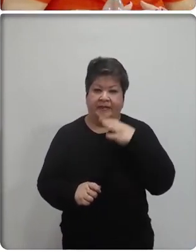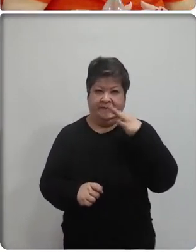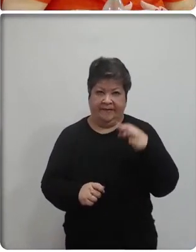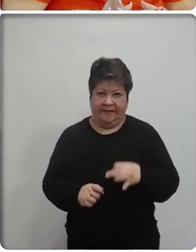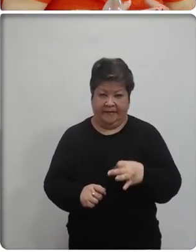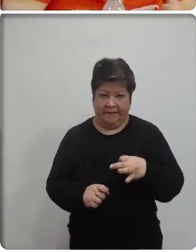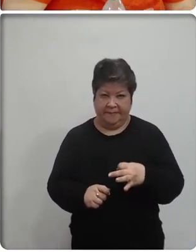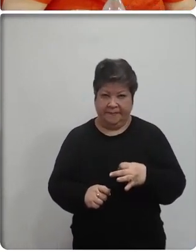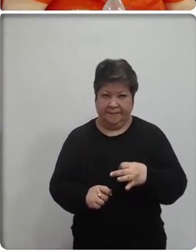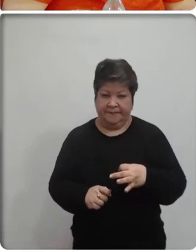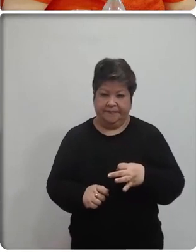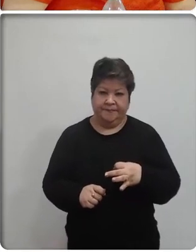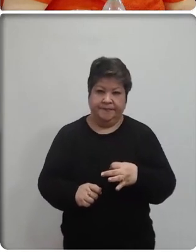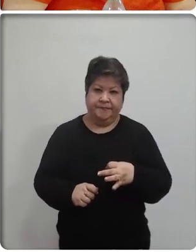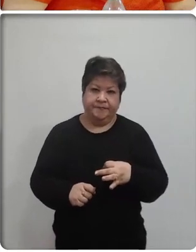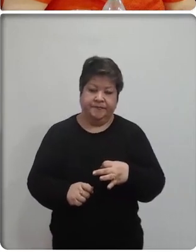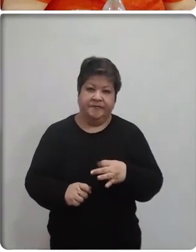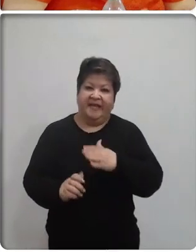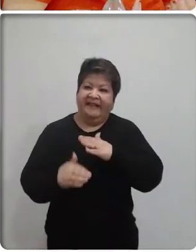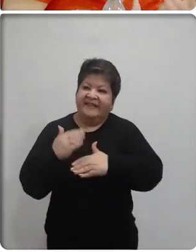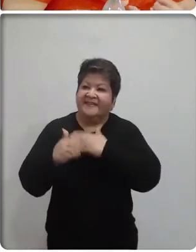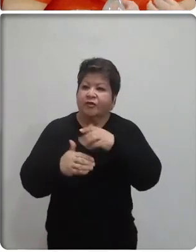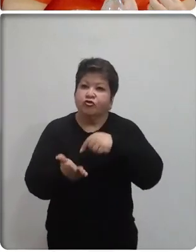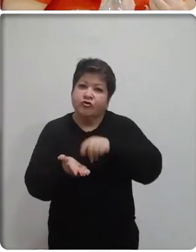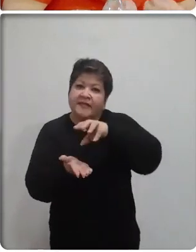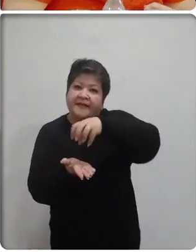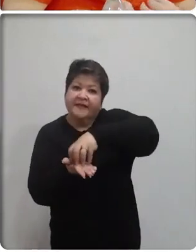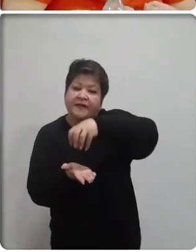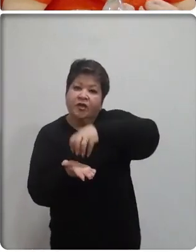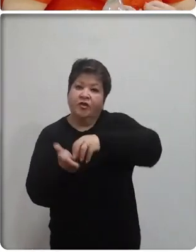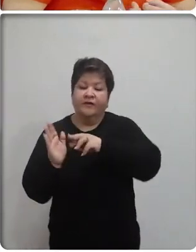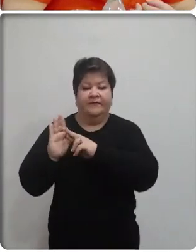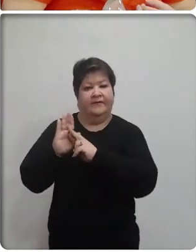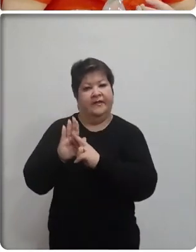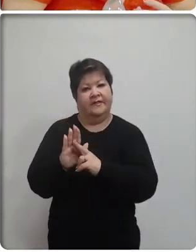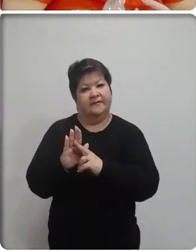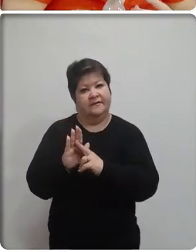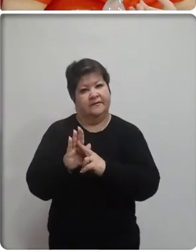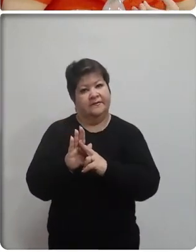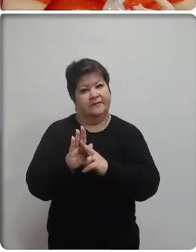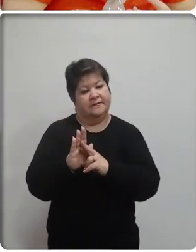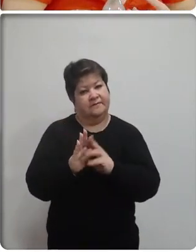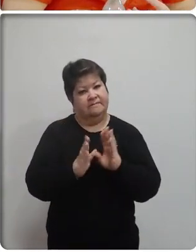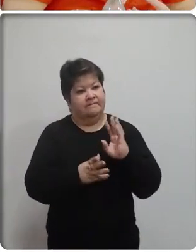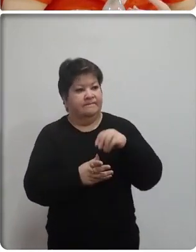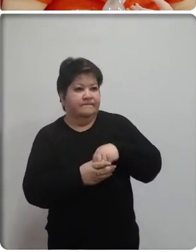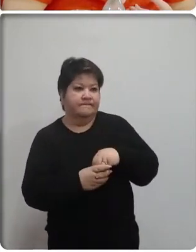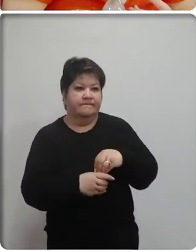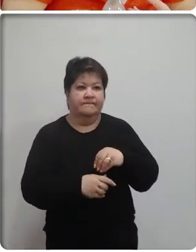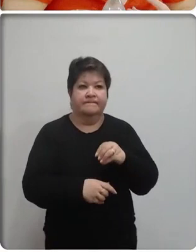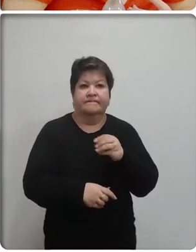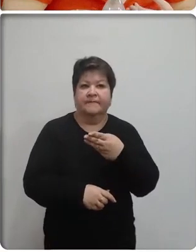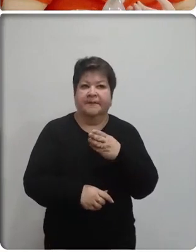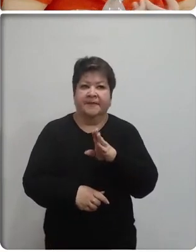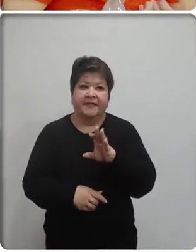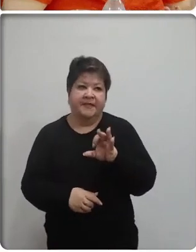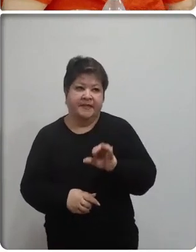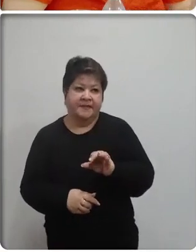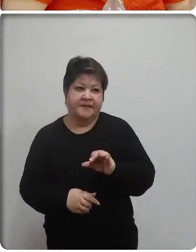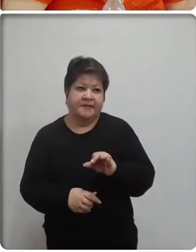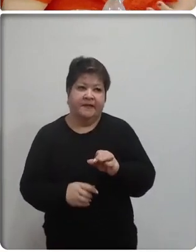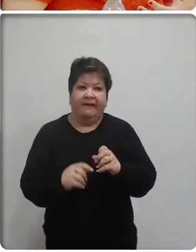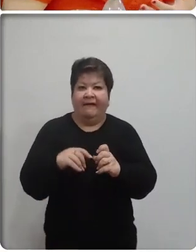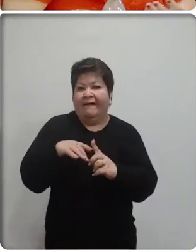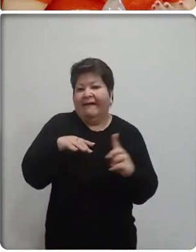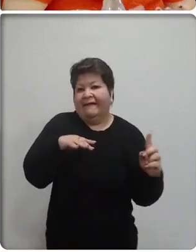operativamente el desarrollo de este centro de referencia que involucra directamente al EPS, como decía el presidente, no podemos estar